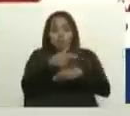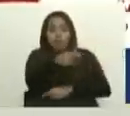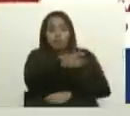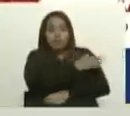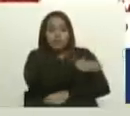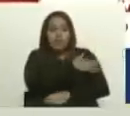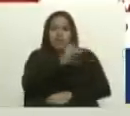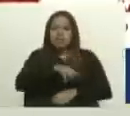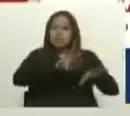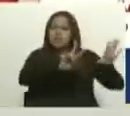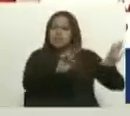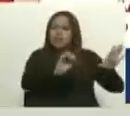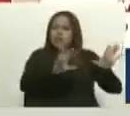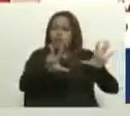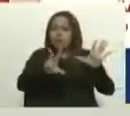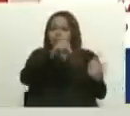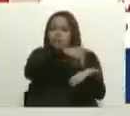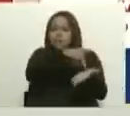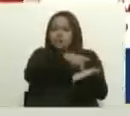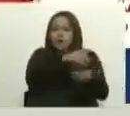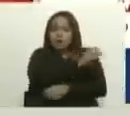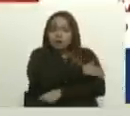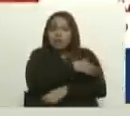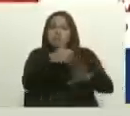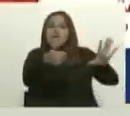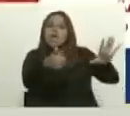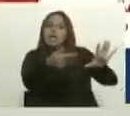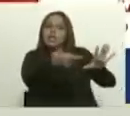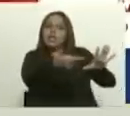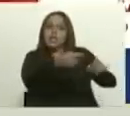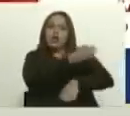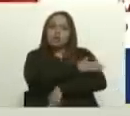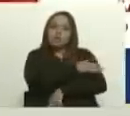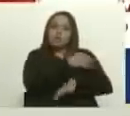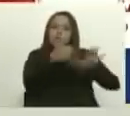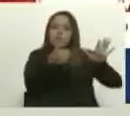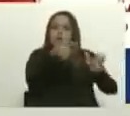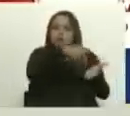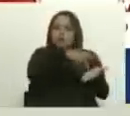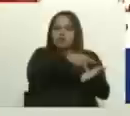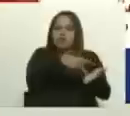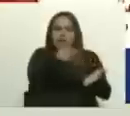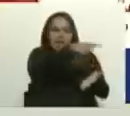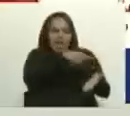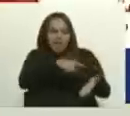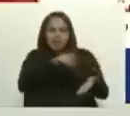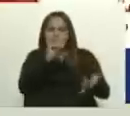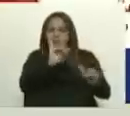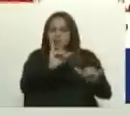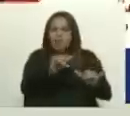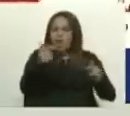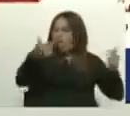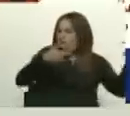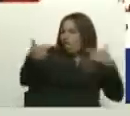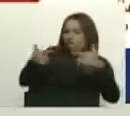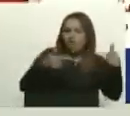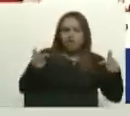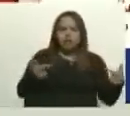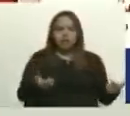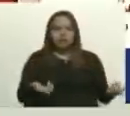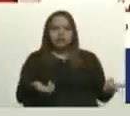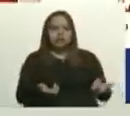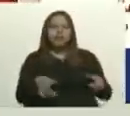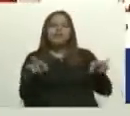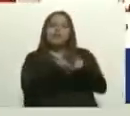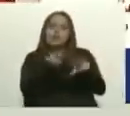tienen ¿cuántos? 7, 8 candidatos ahí. 6 candidatos tenían. 6. Entre ellos se están acusando. Así sería una